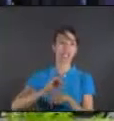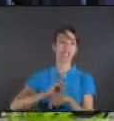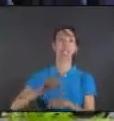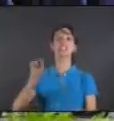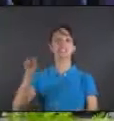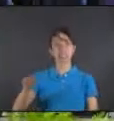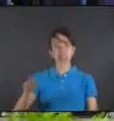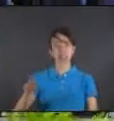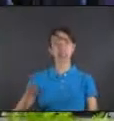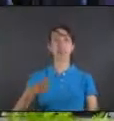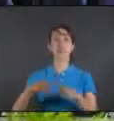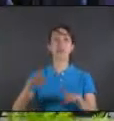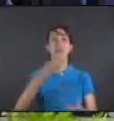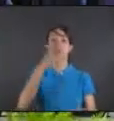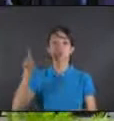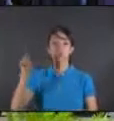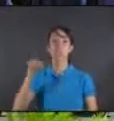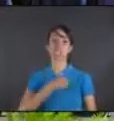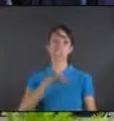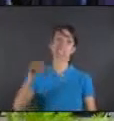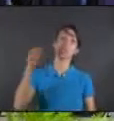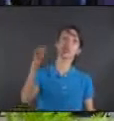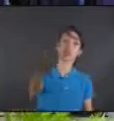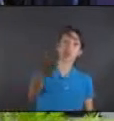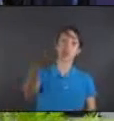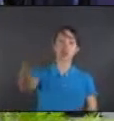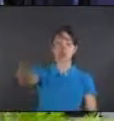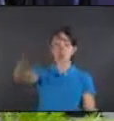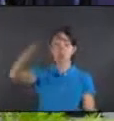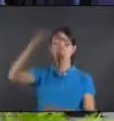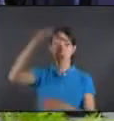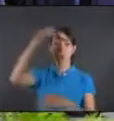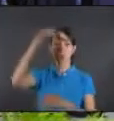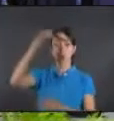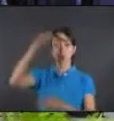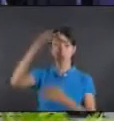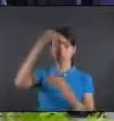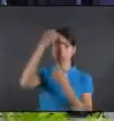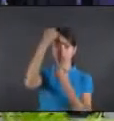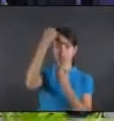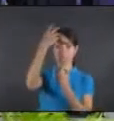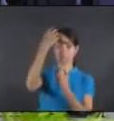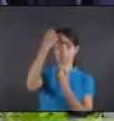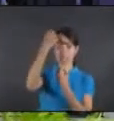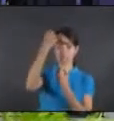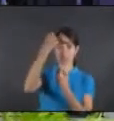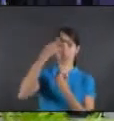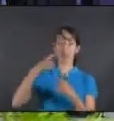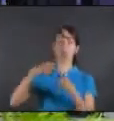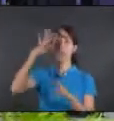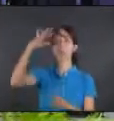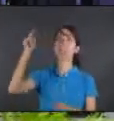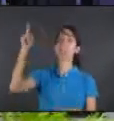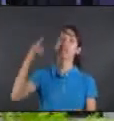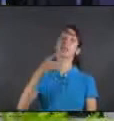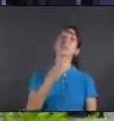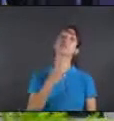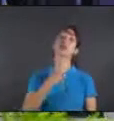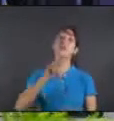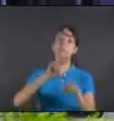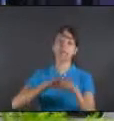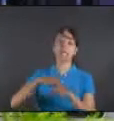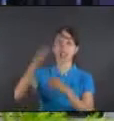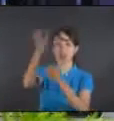¿Me ayudaría usted a ministrar al hermano que tiene a la par ya que se me va a terminar el tiempo? Voltee y dígale, hermano, usted nunca dejará el dedo